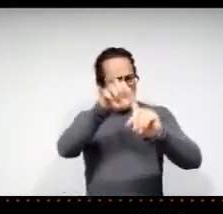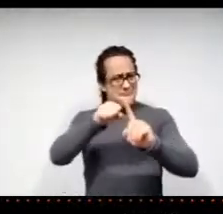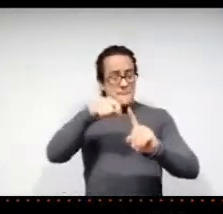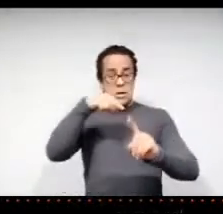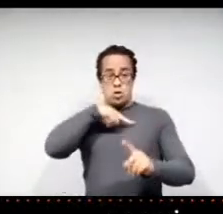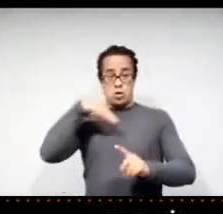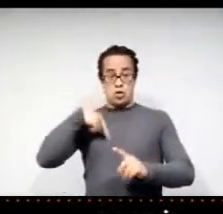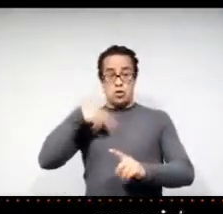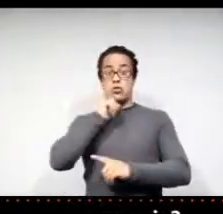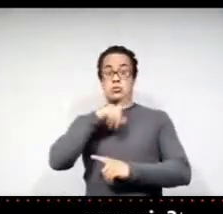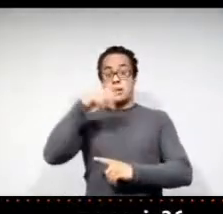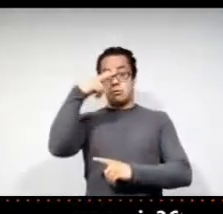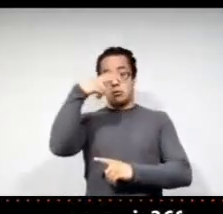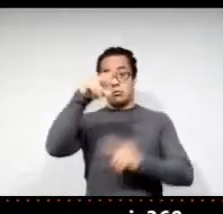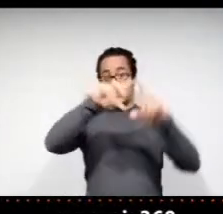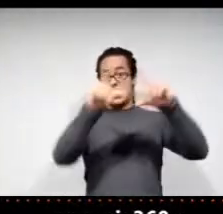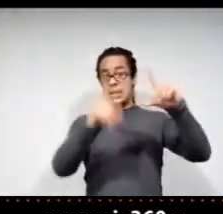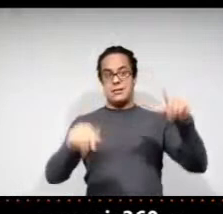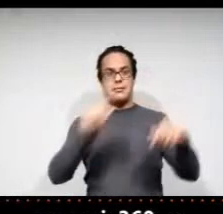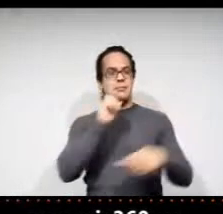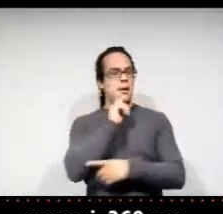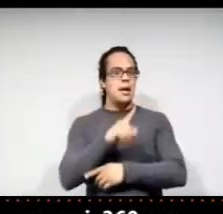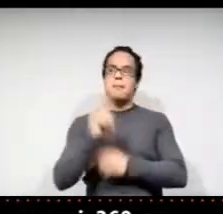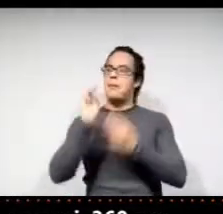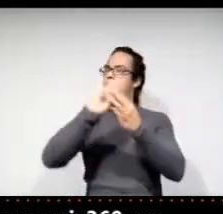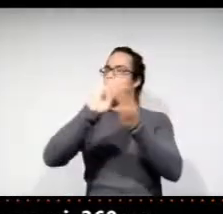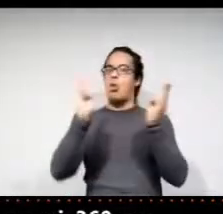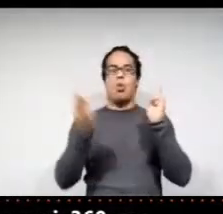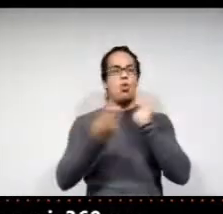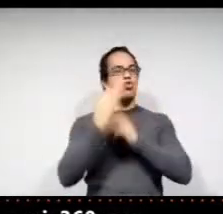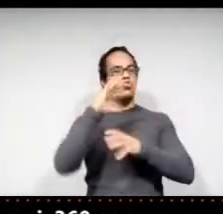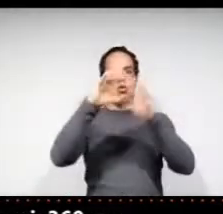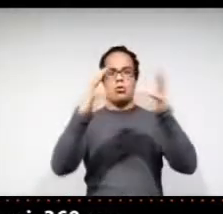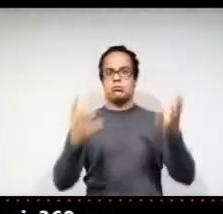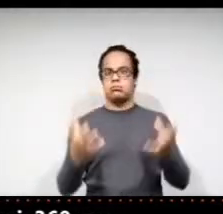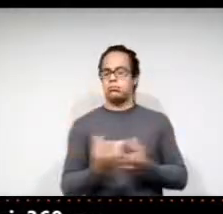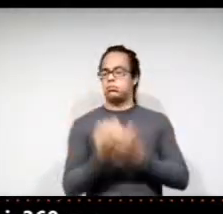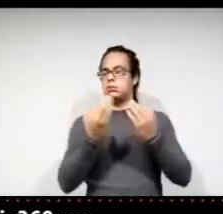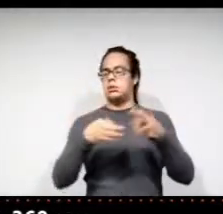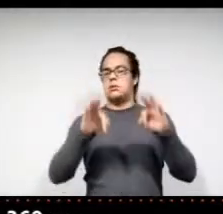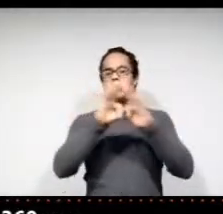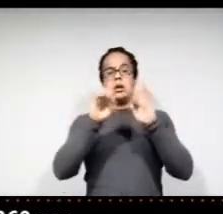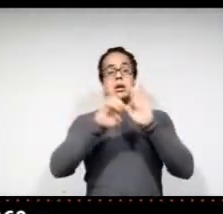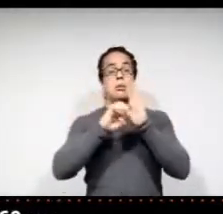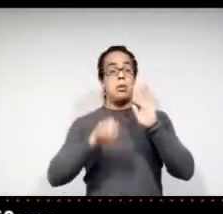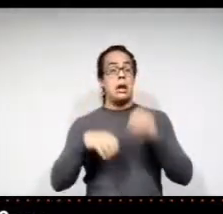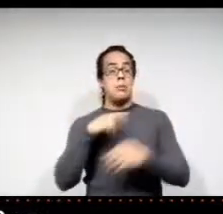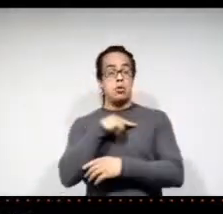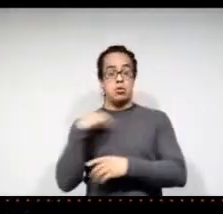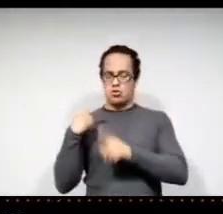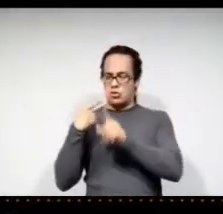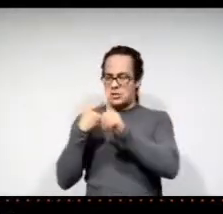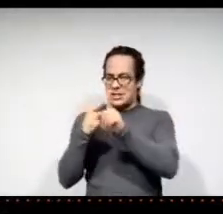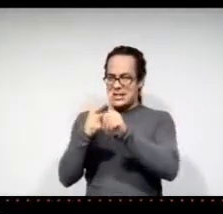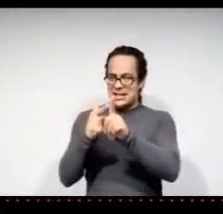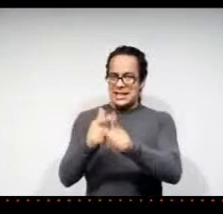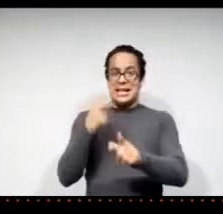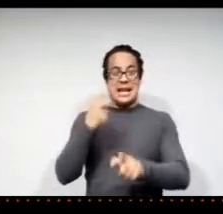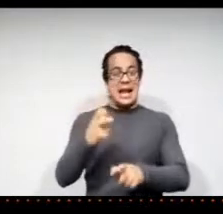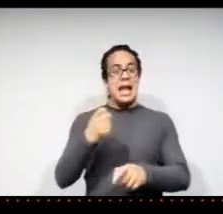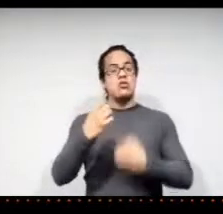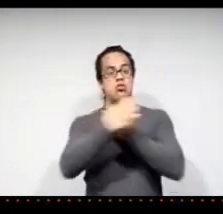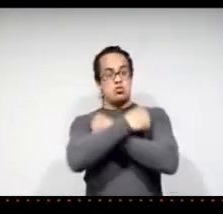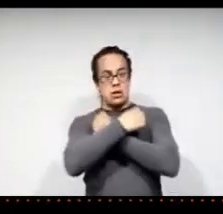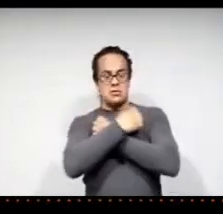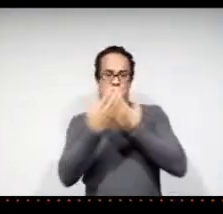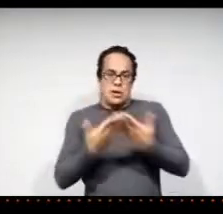y para el mundo es, pues si seguimos con este tipo de educación, porque la pandemia no